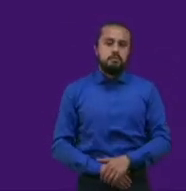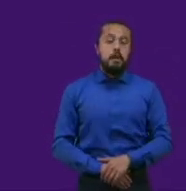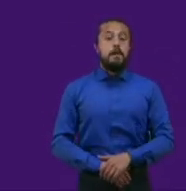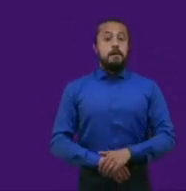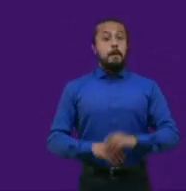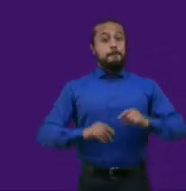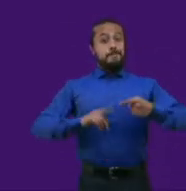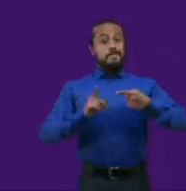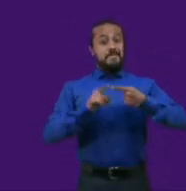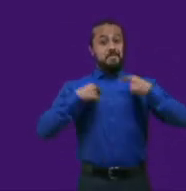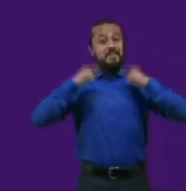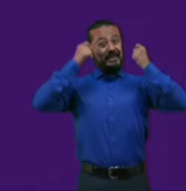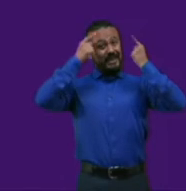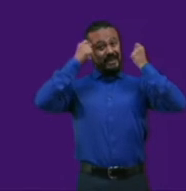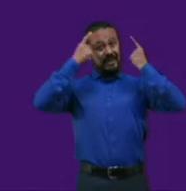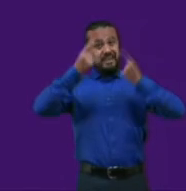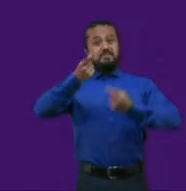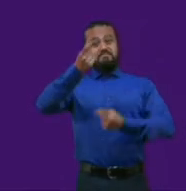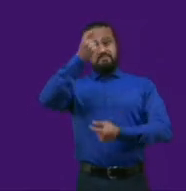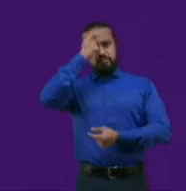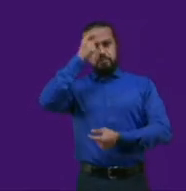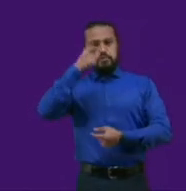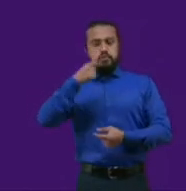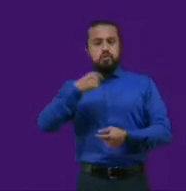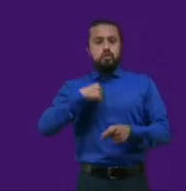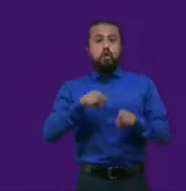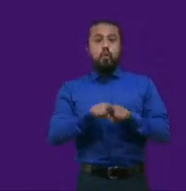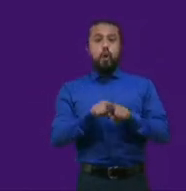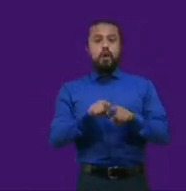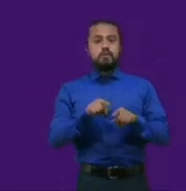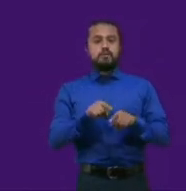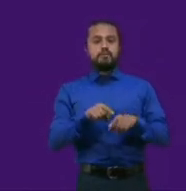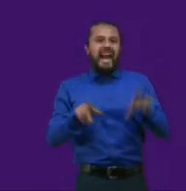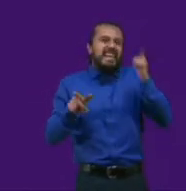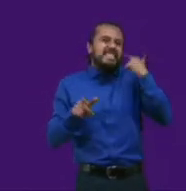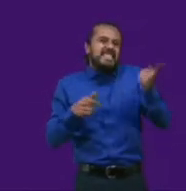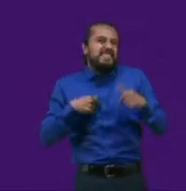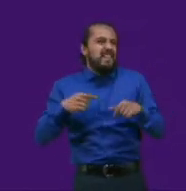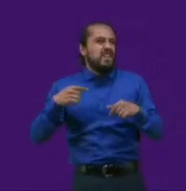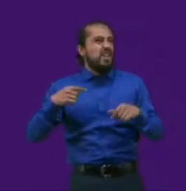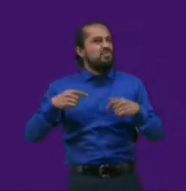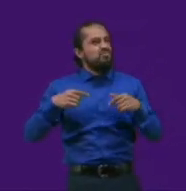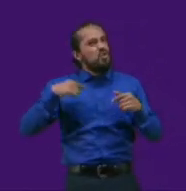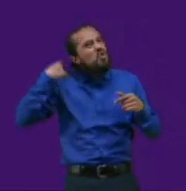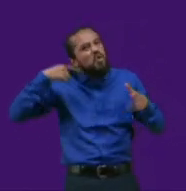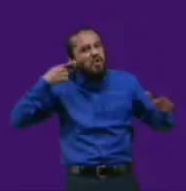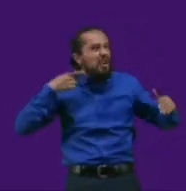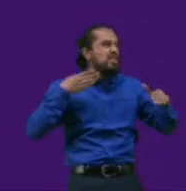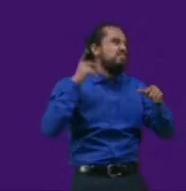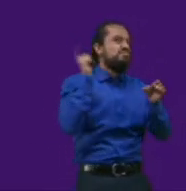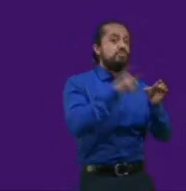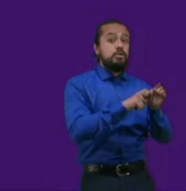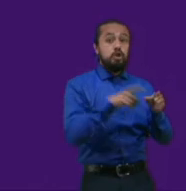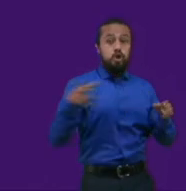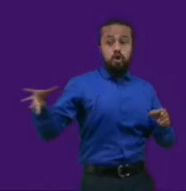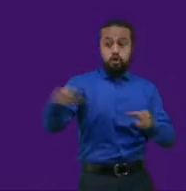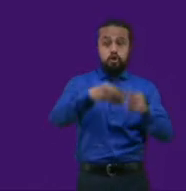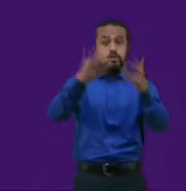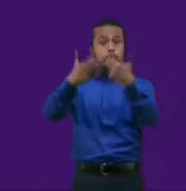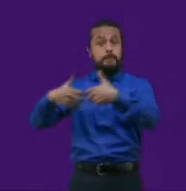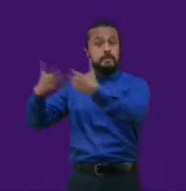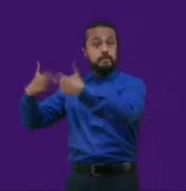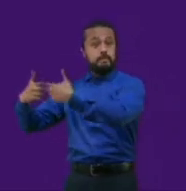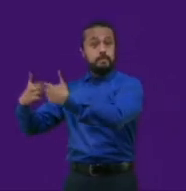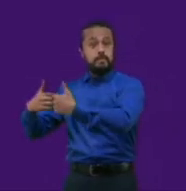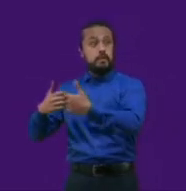entender uno en qué, como que en qué se está metiendo, ¿no? No todas las compañías deberían salir a buscar capital de un venture